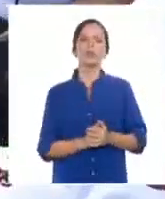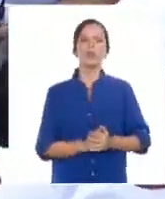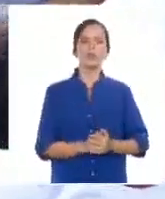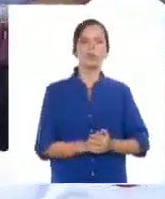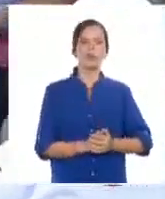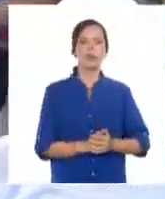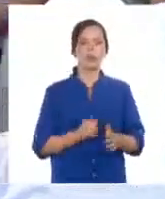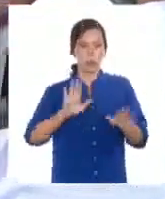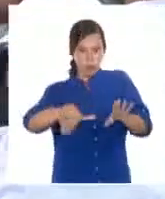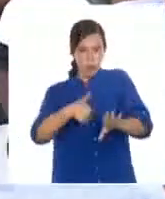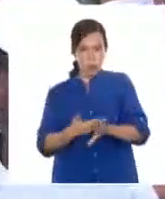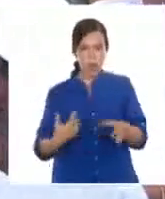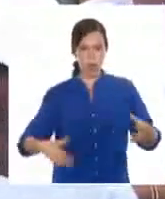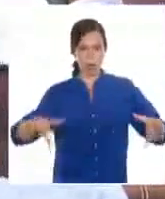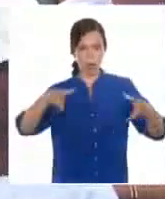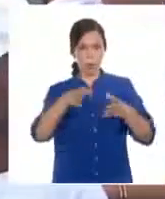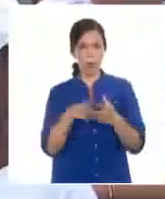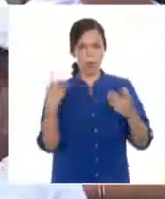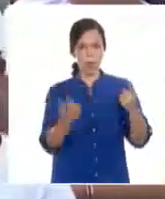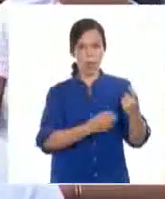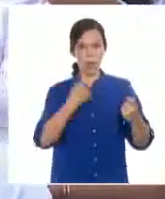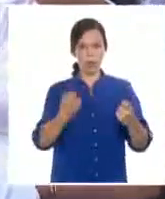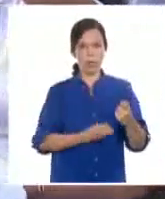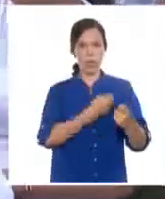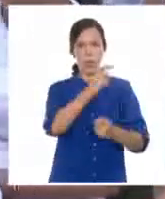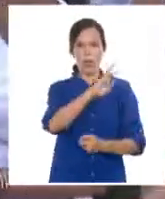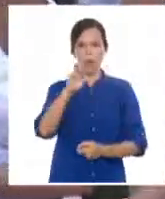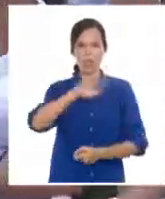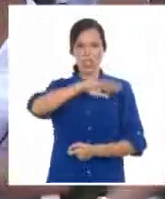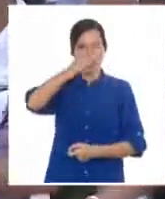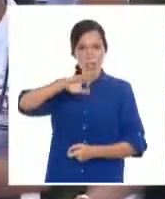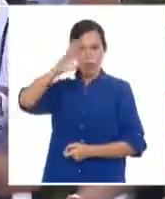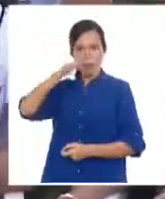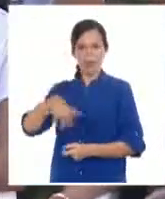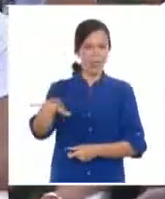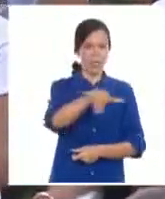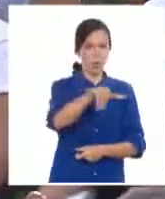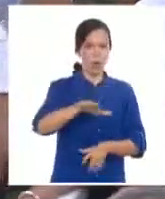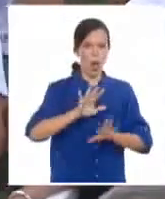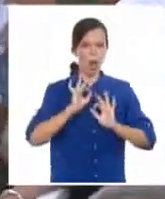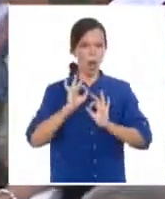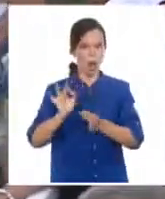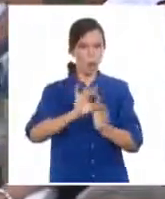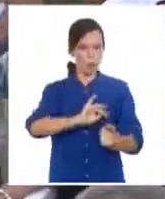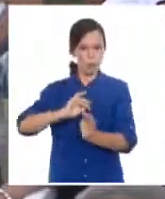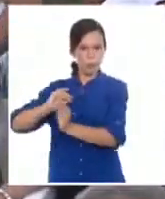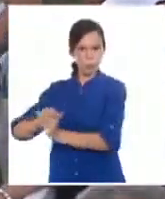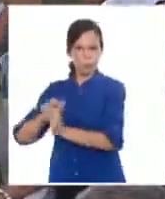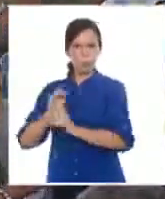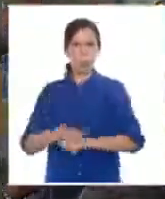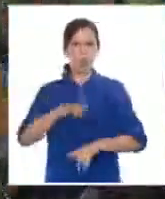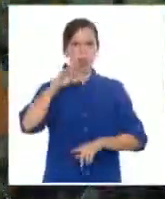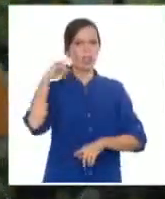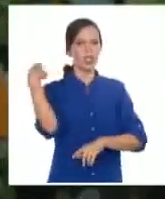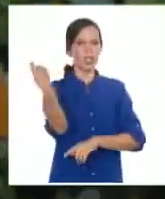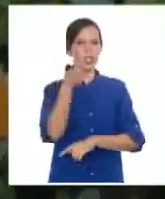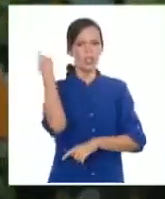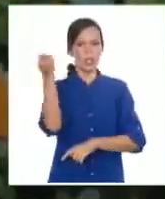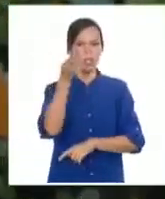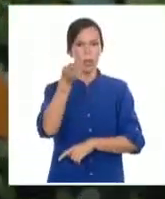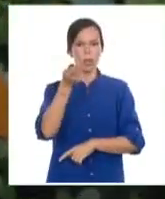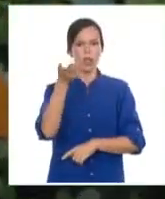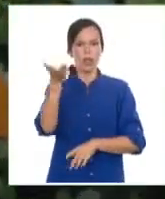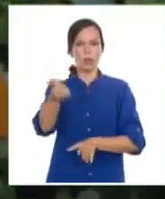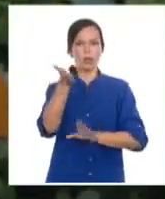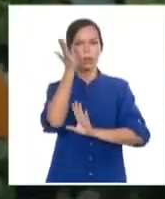ejército Rebelde en la sierra maestra cuentan que Céspedes apenas durmió la noche del 9 se acostó